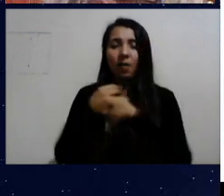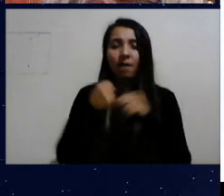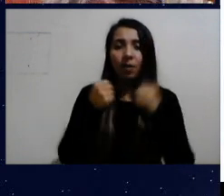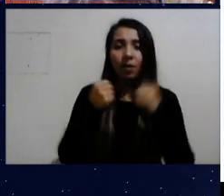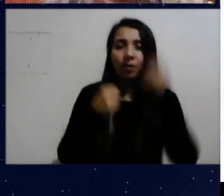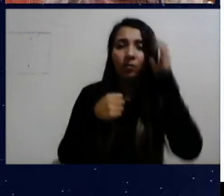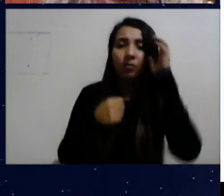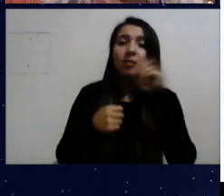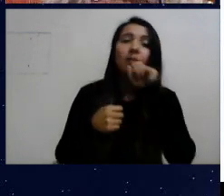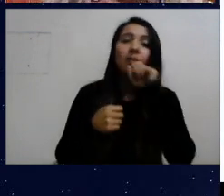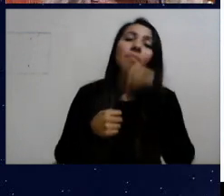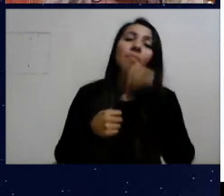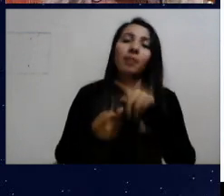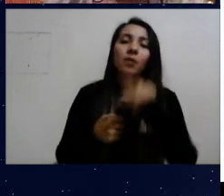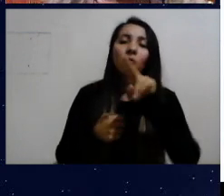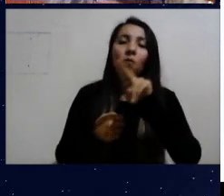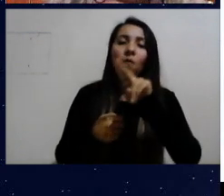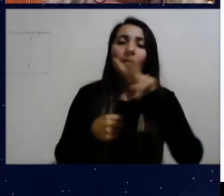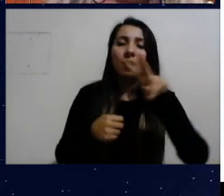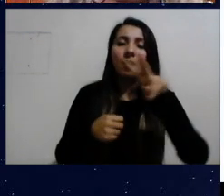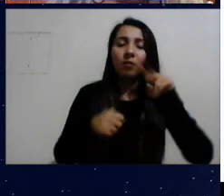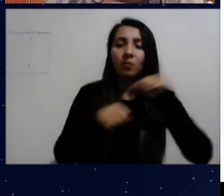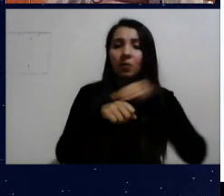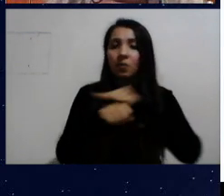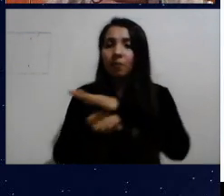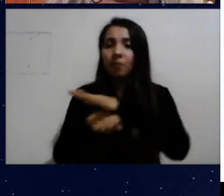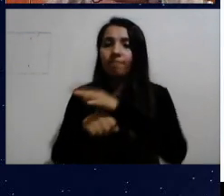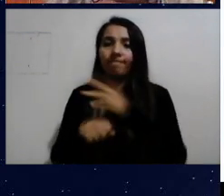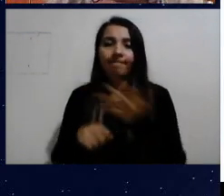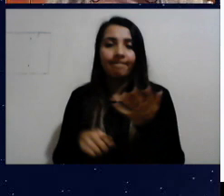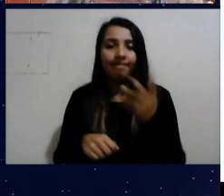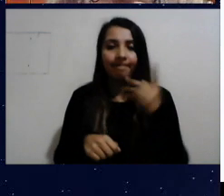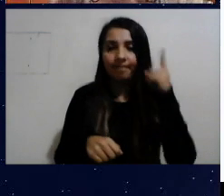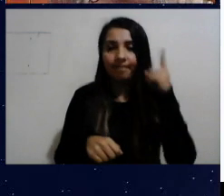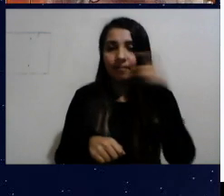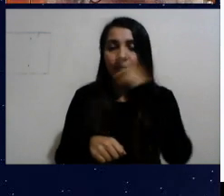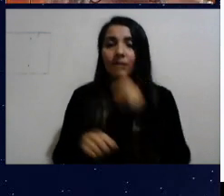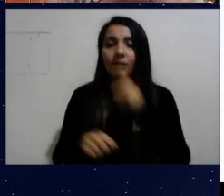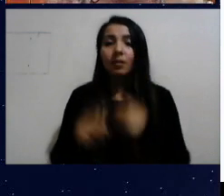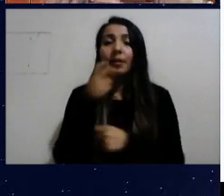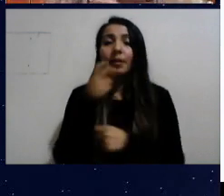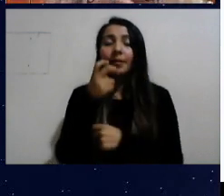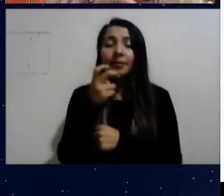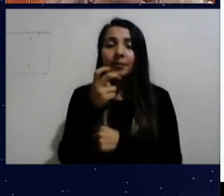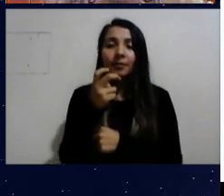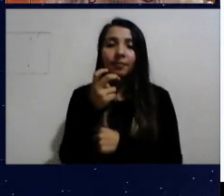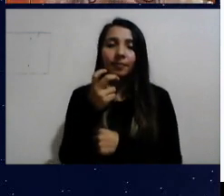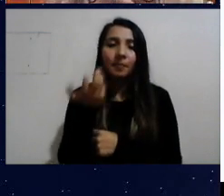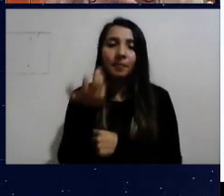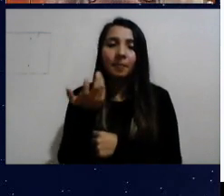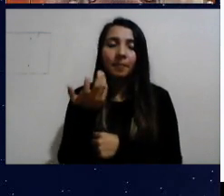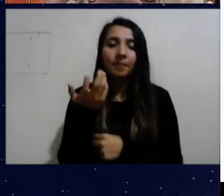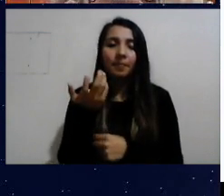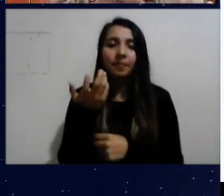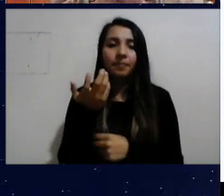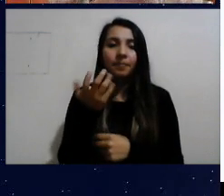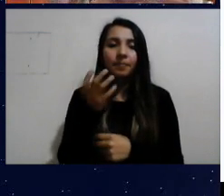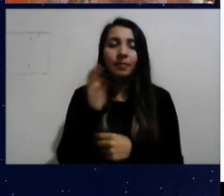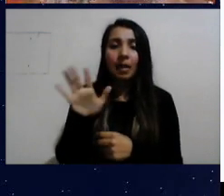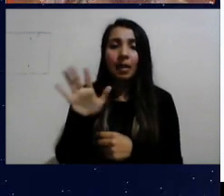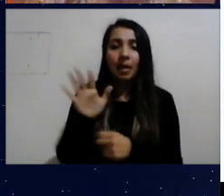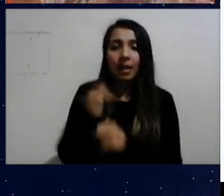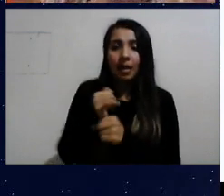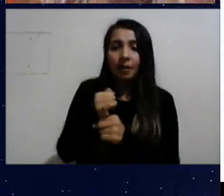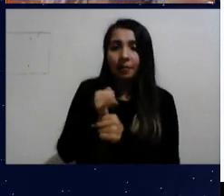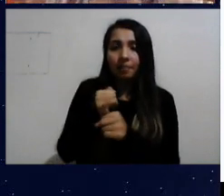radiación ultravioleta del Sol para llegar a la Tierra. Bueno, este es un poco el contexto en el que está